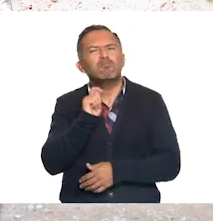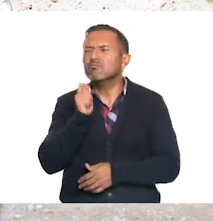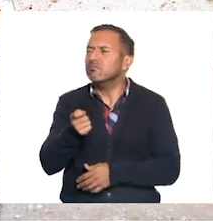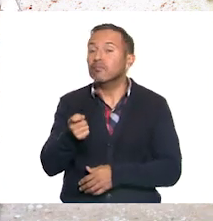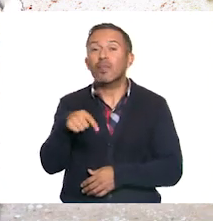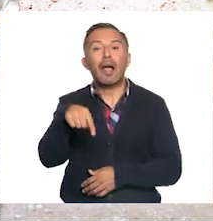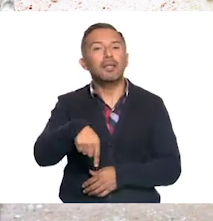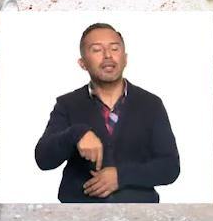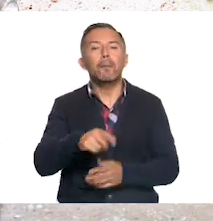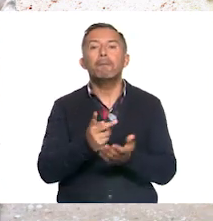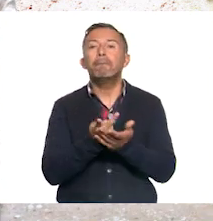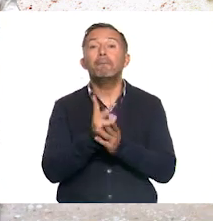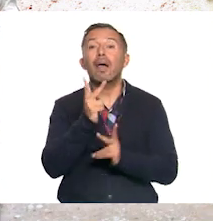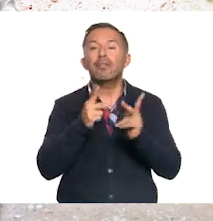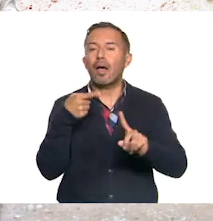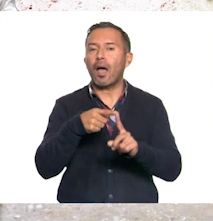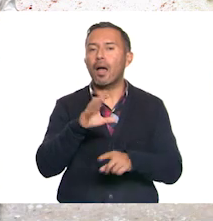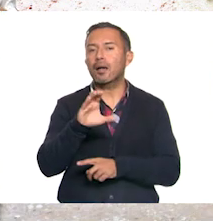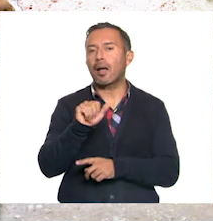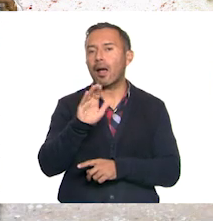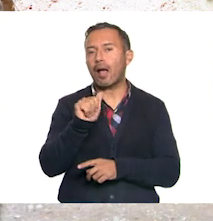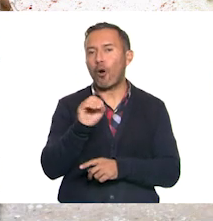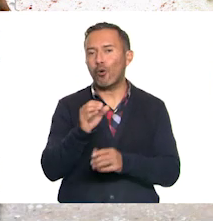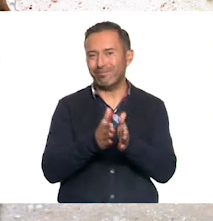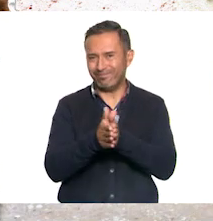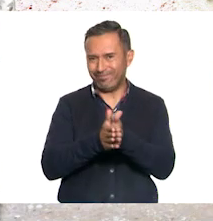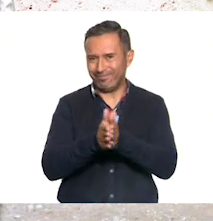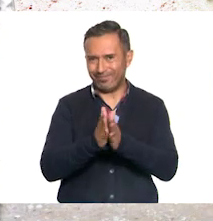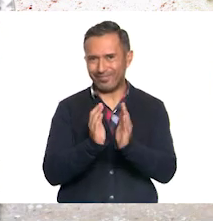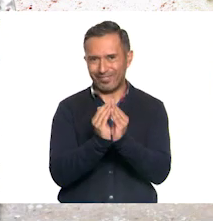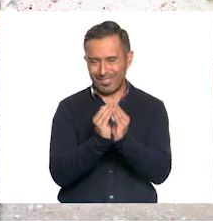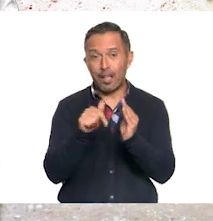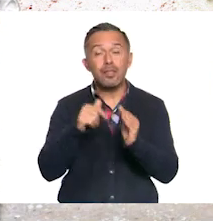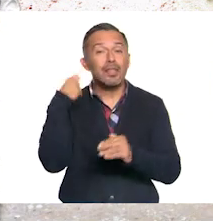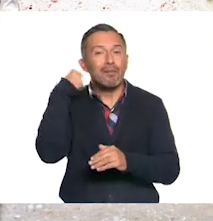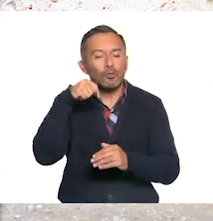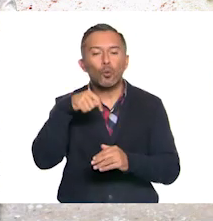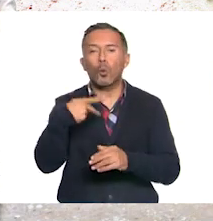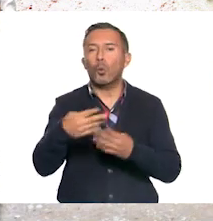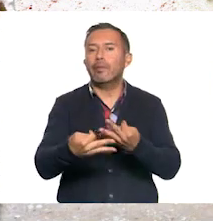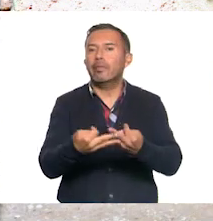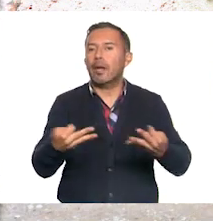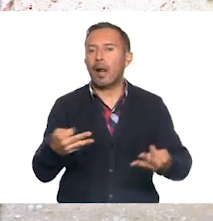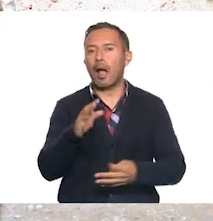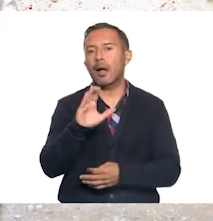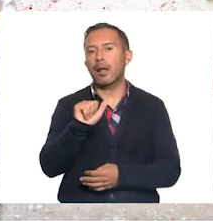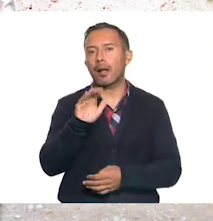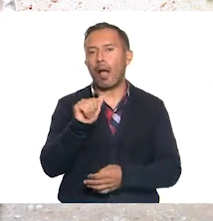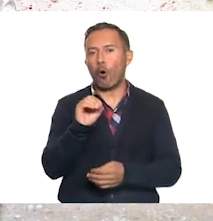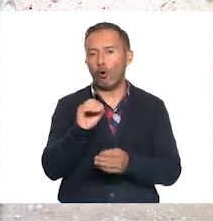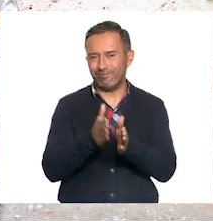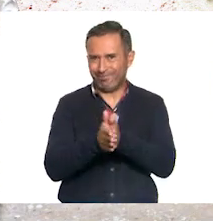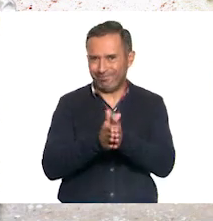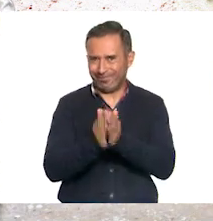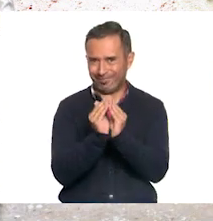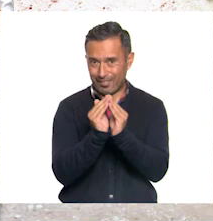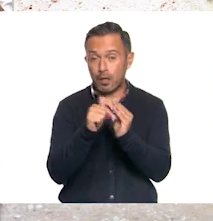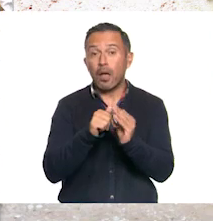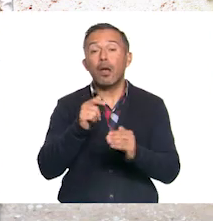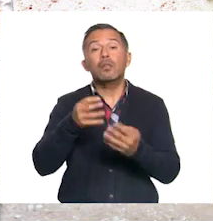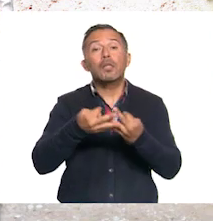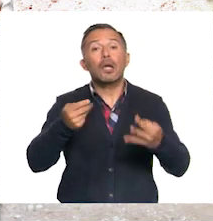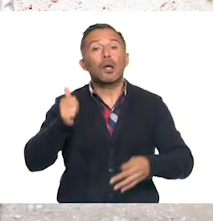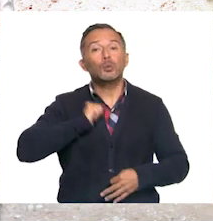el cacao. Tabasco es considerado como la tierra del cacao. Las culturas olmeca y maya comenzaron